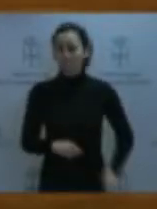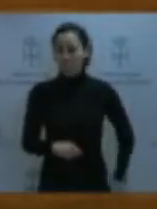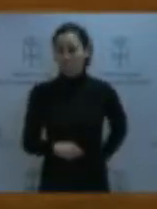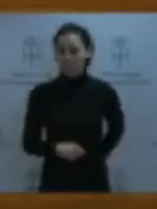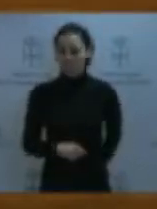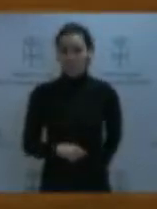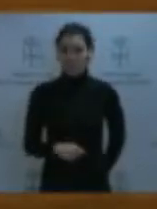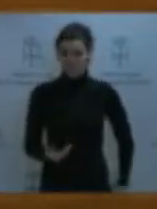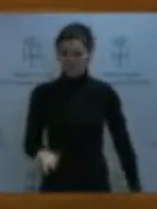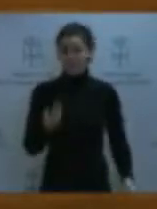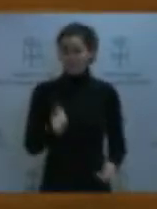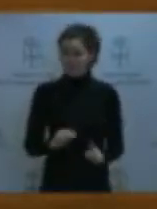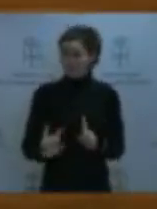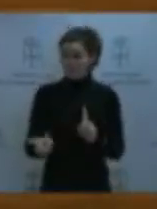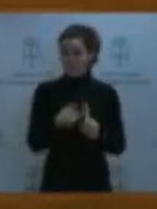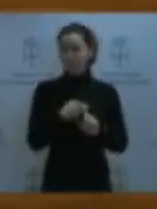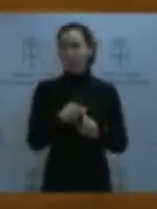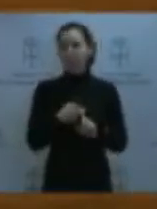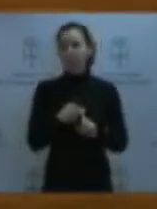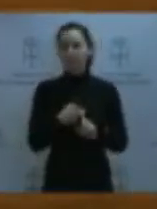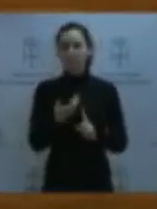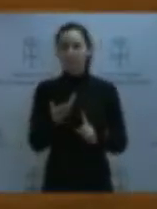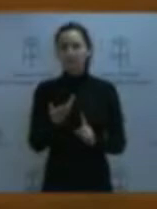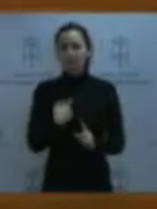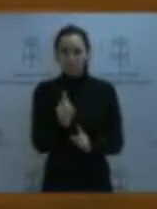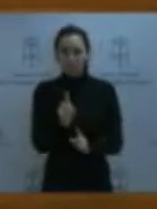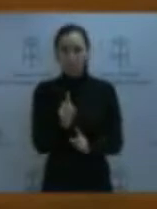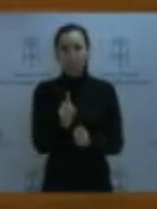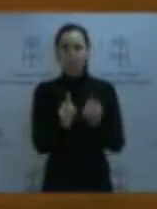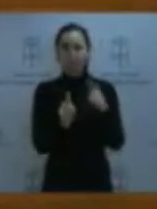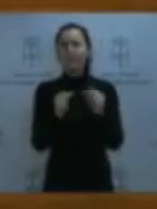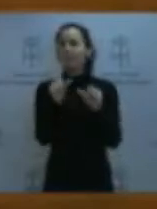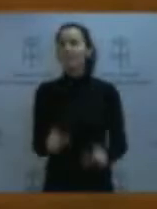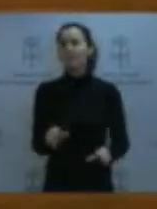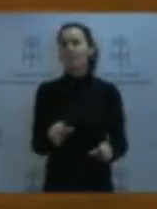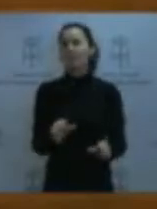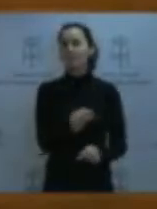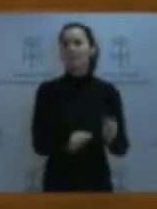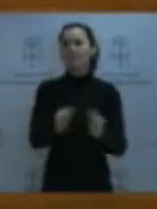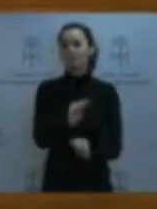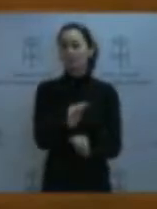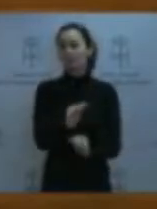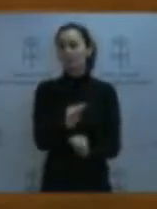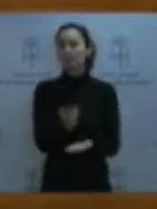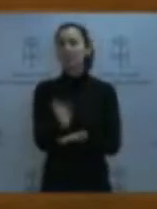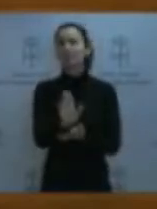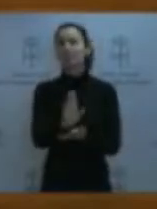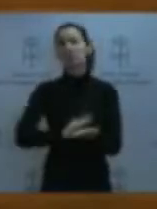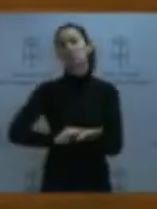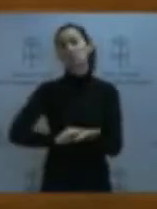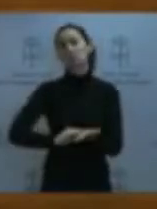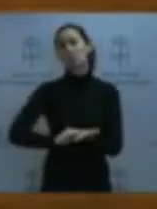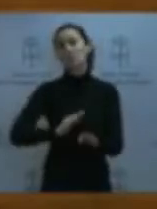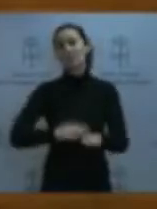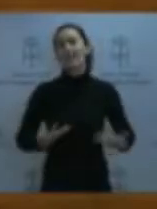las dificultades, el diagnóstico que nosotros hacíamos de por qué ese modelo había que cambiarlo. Proponíamos pues una solución que avanzar hacia la